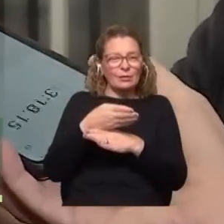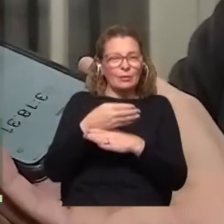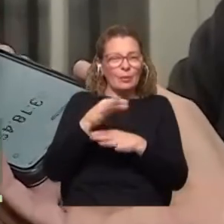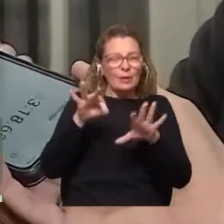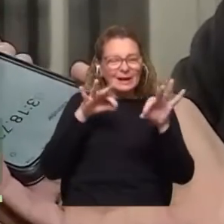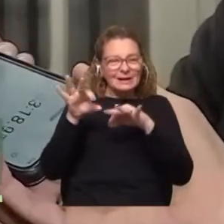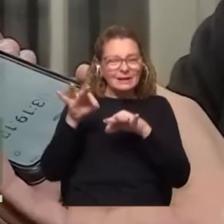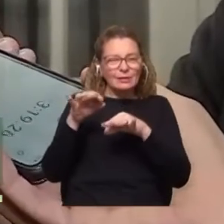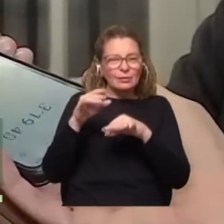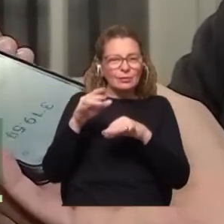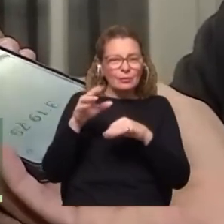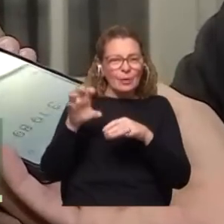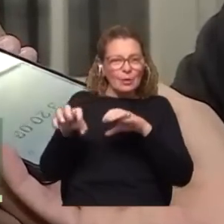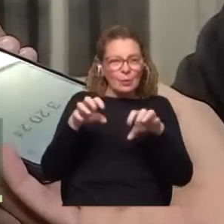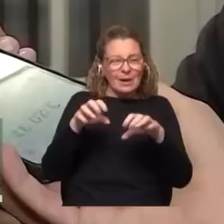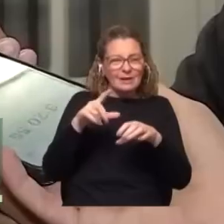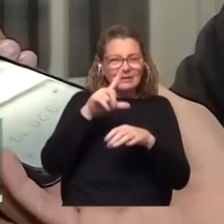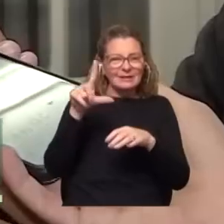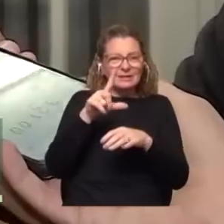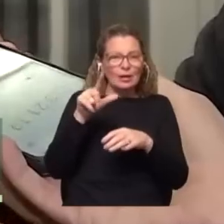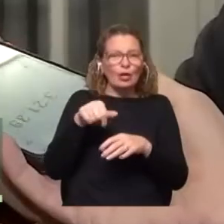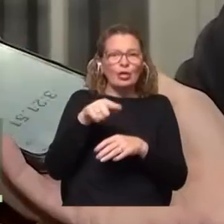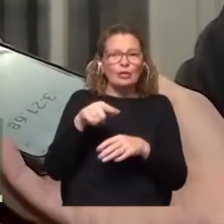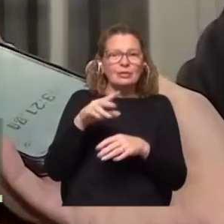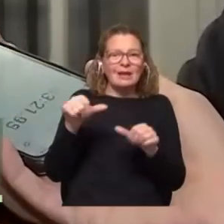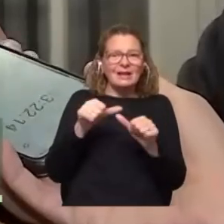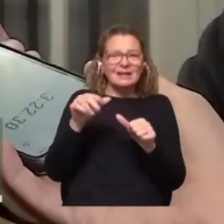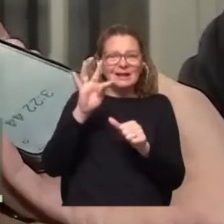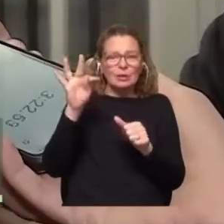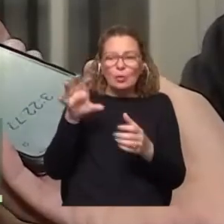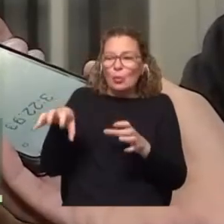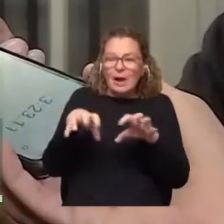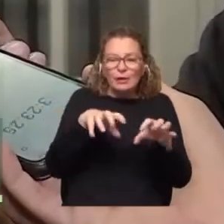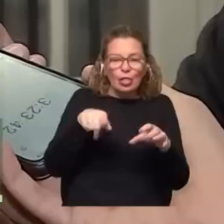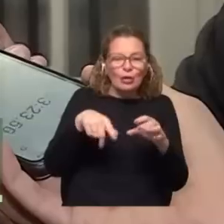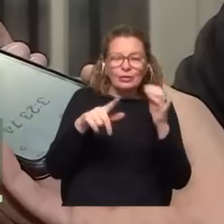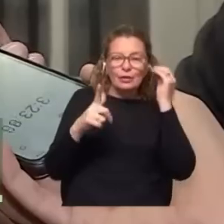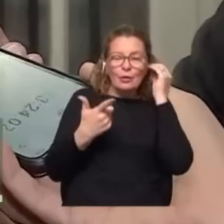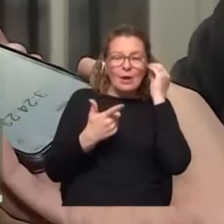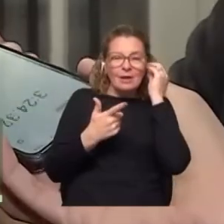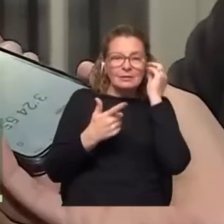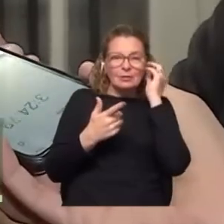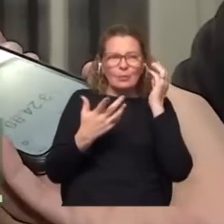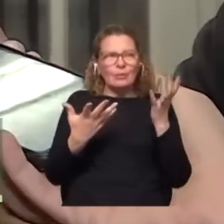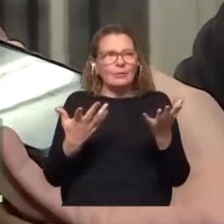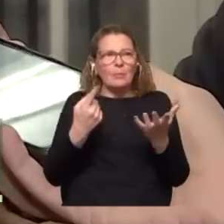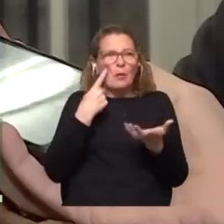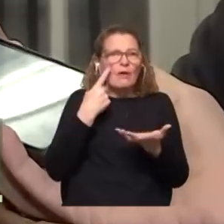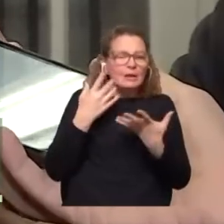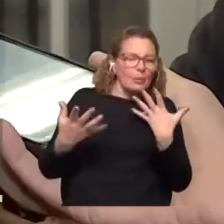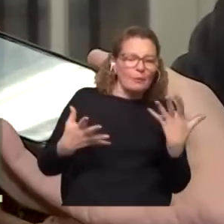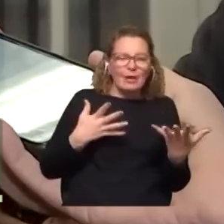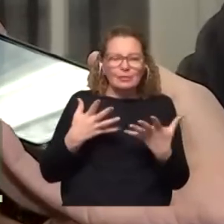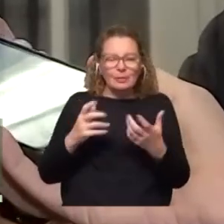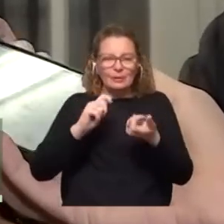optativas que no tienen lugares en el Liceo para aplicar esos talleres no hay espacio físico o sea el improvisación que tiene la transformación